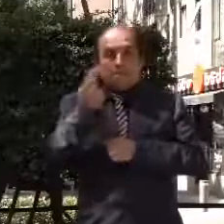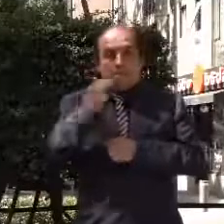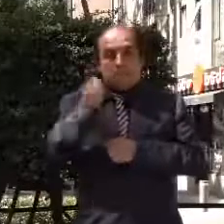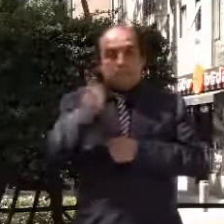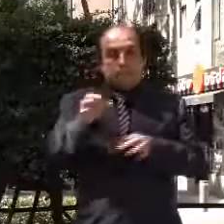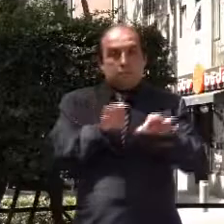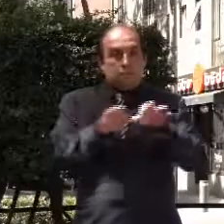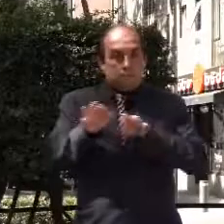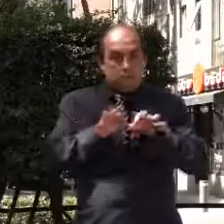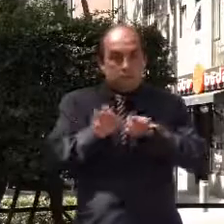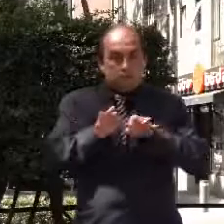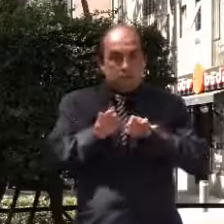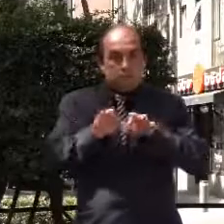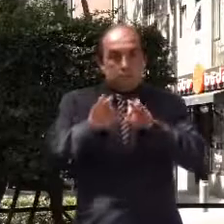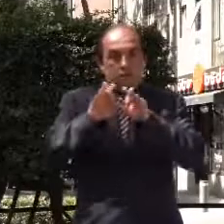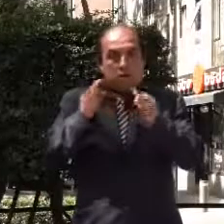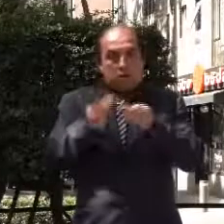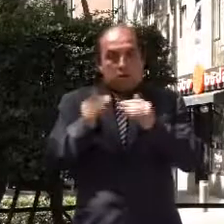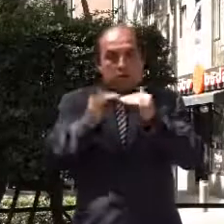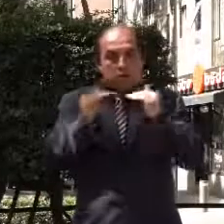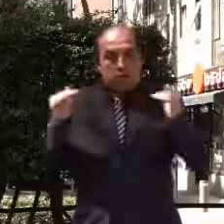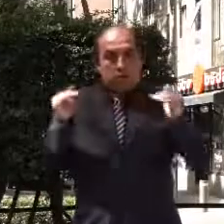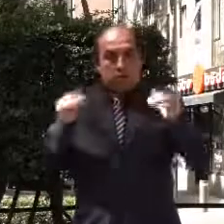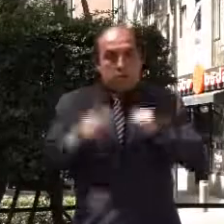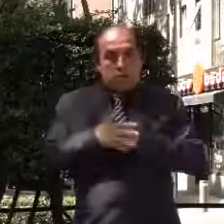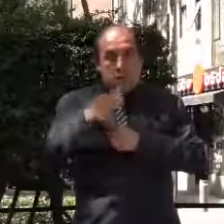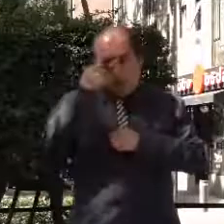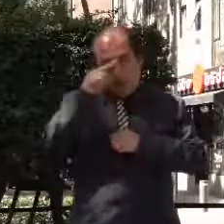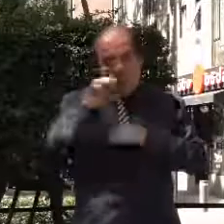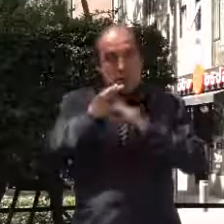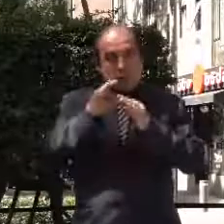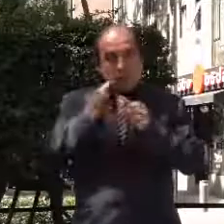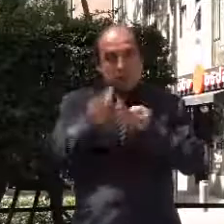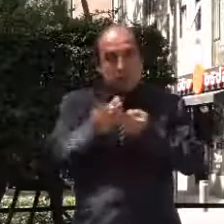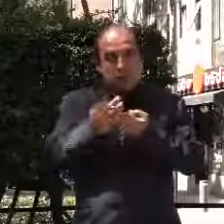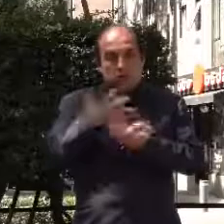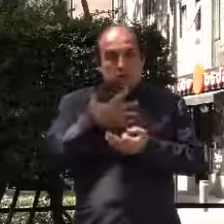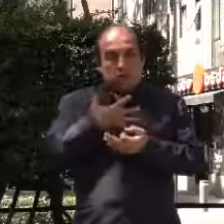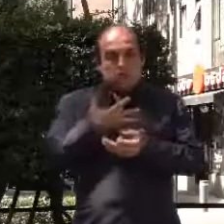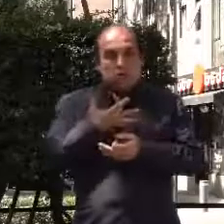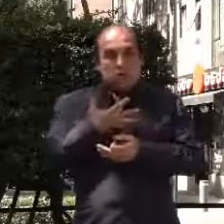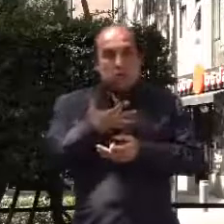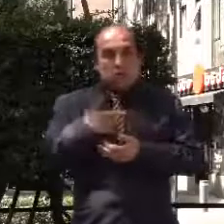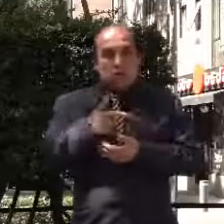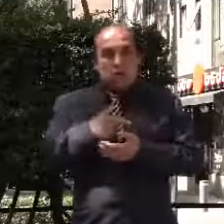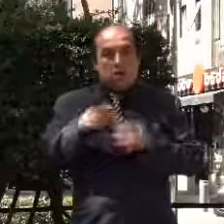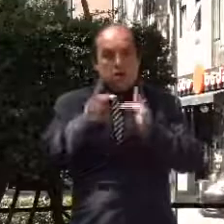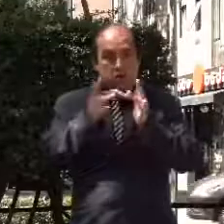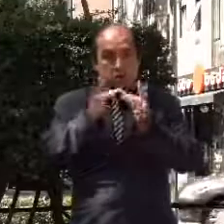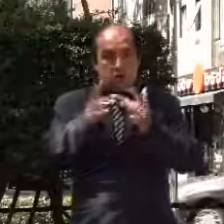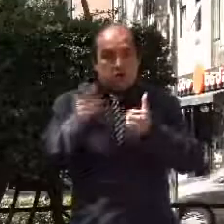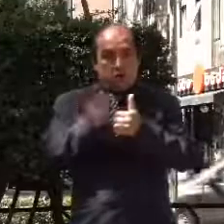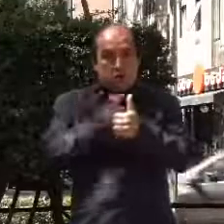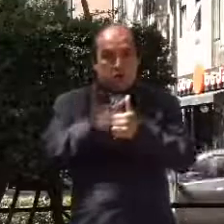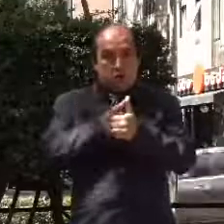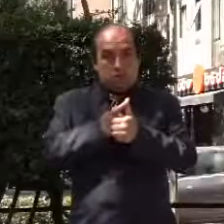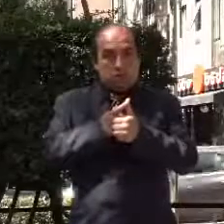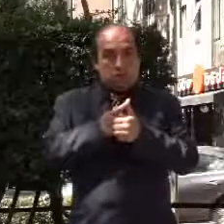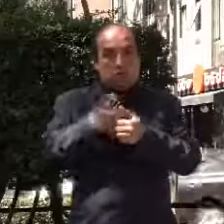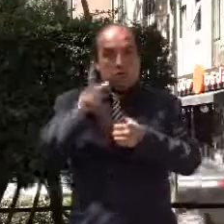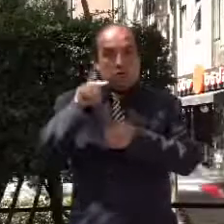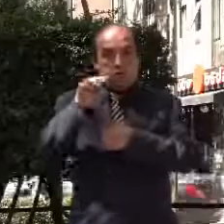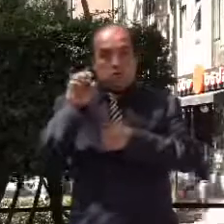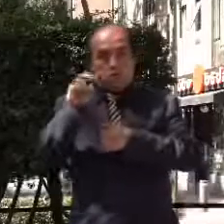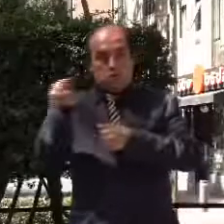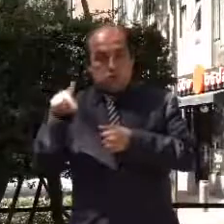trabajos de manera paralela para, como ha comentado el doctor, en red primaria, pozos, y